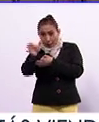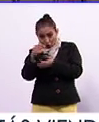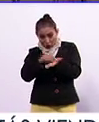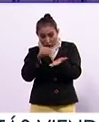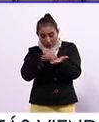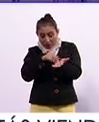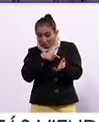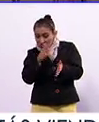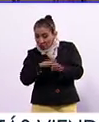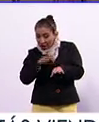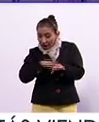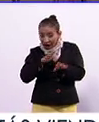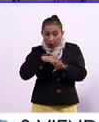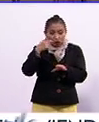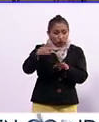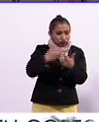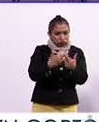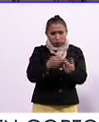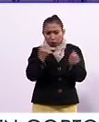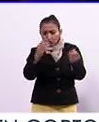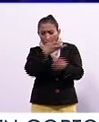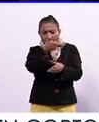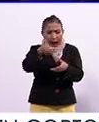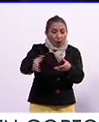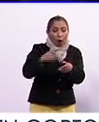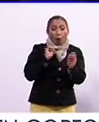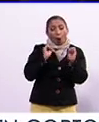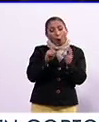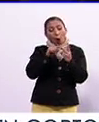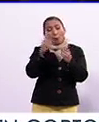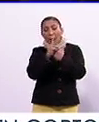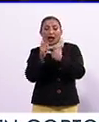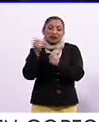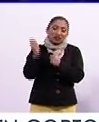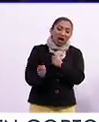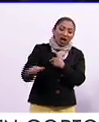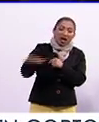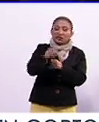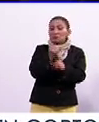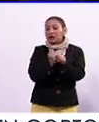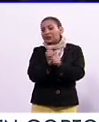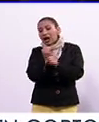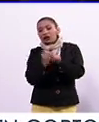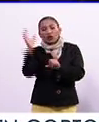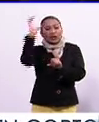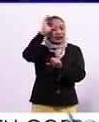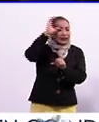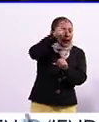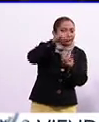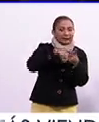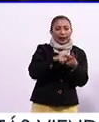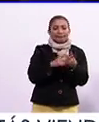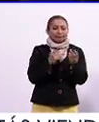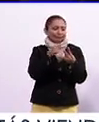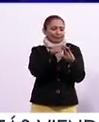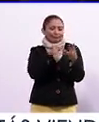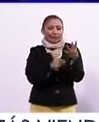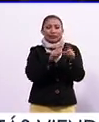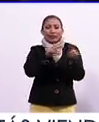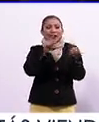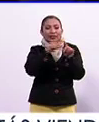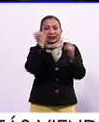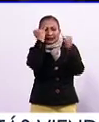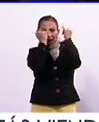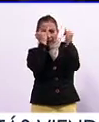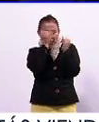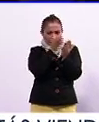su riqueza, etcétera, etcétera, que es un país que tenga investigación científica, o sea, eso